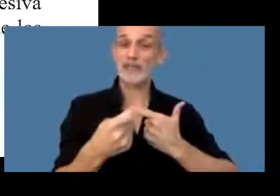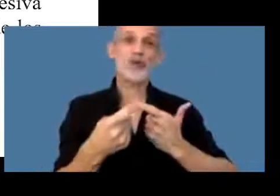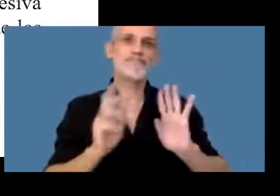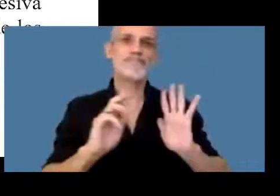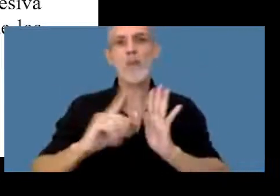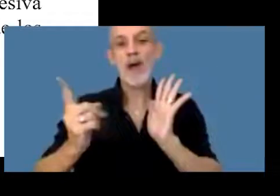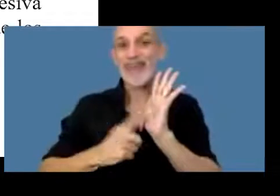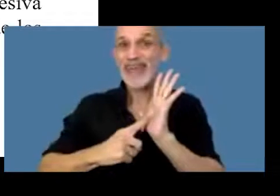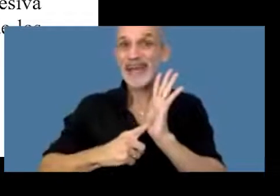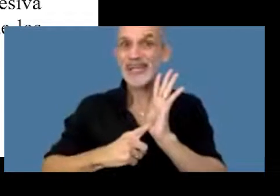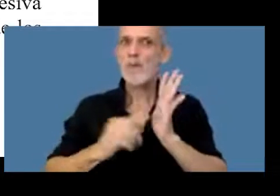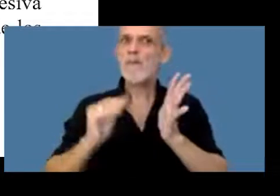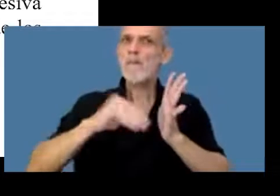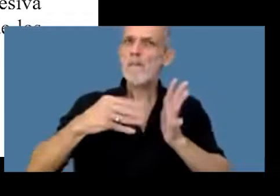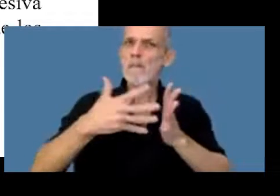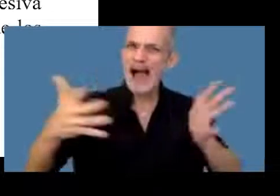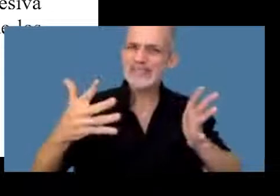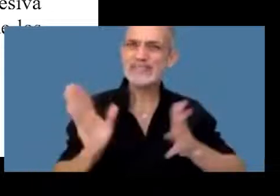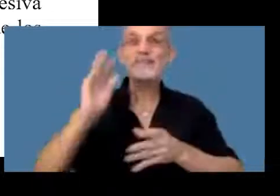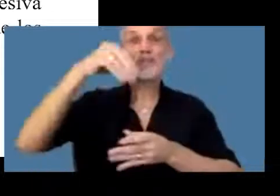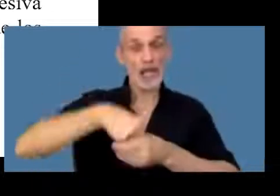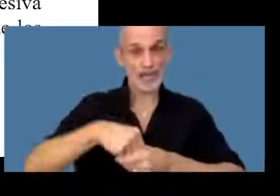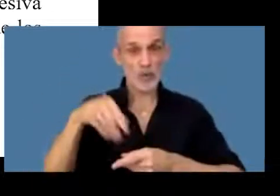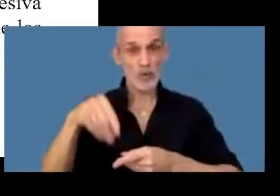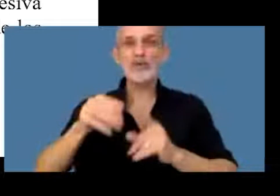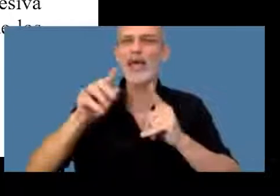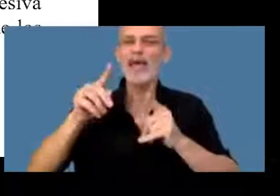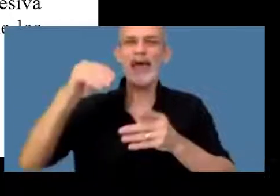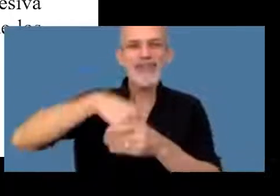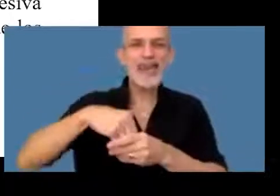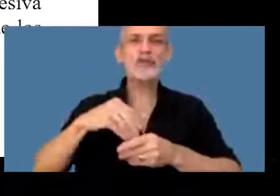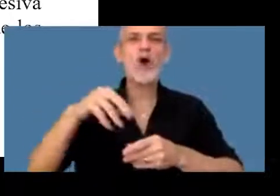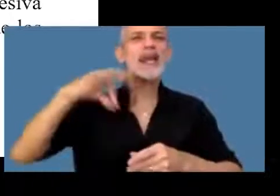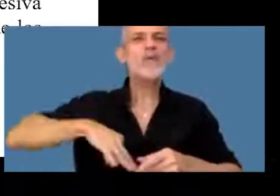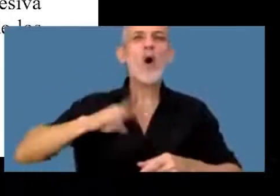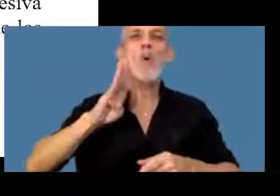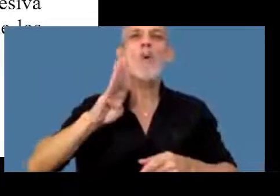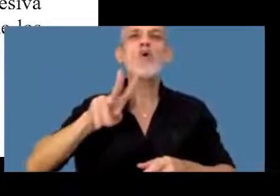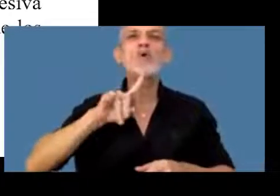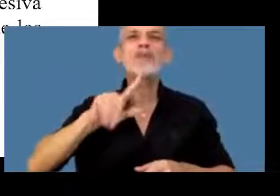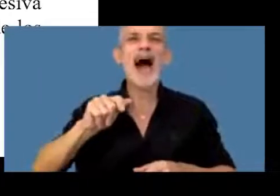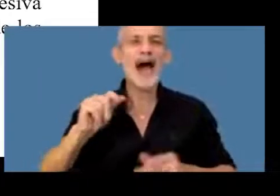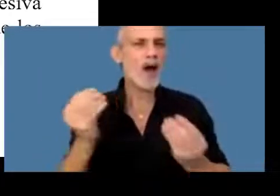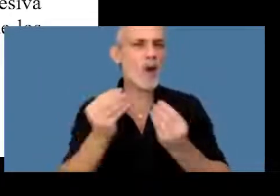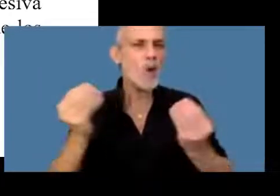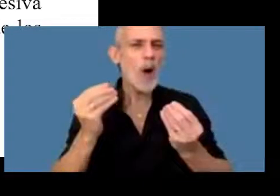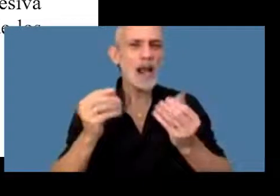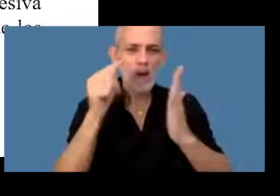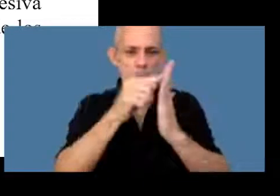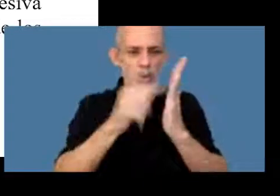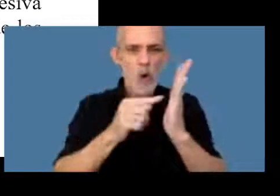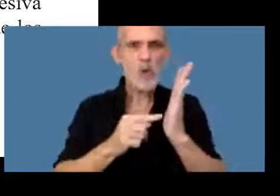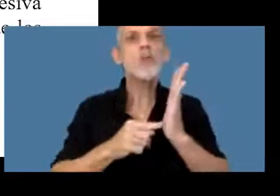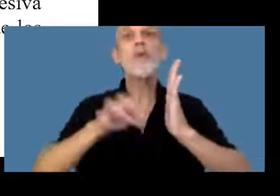más amplio e incorpora dentro del concepto remuneración bruta aquellos conceptos también